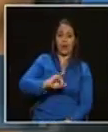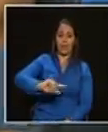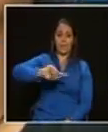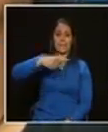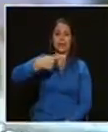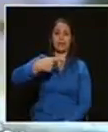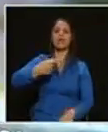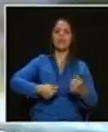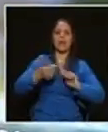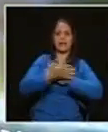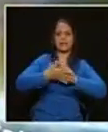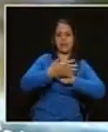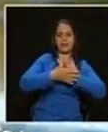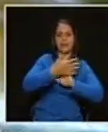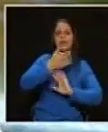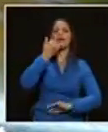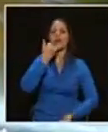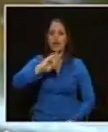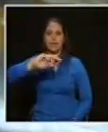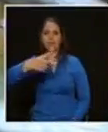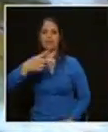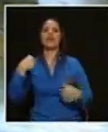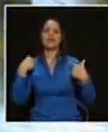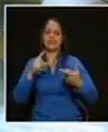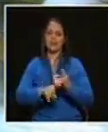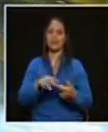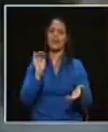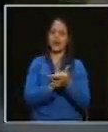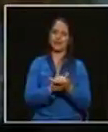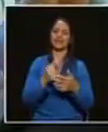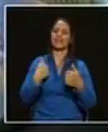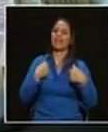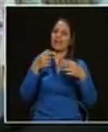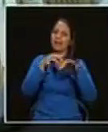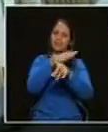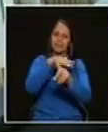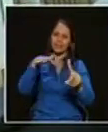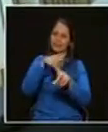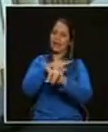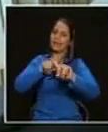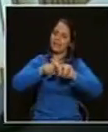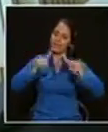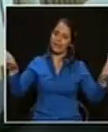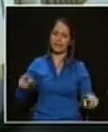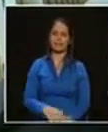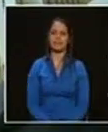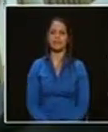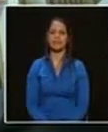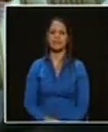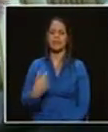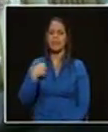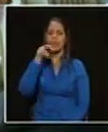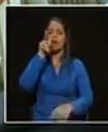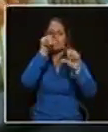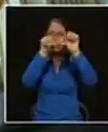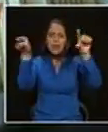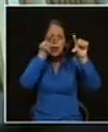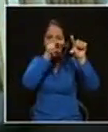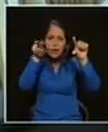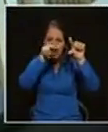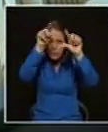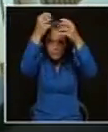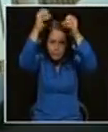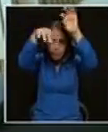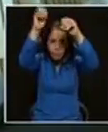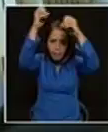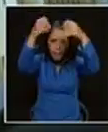no el español. Por eso la interpretación de estas personas es diferente. Si ellos están leyendo, pierden la imagen. Entonces es